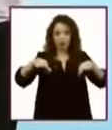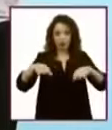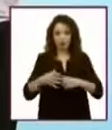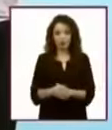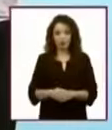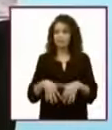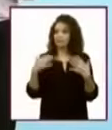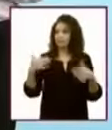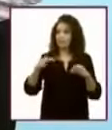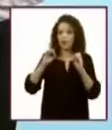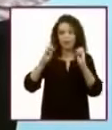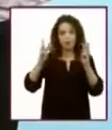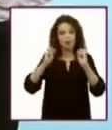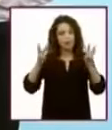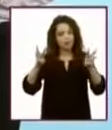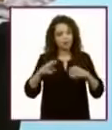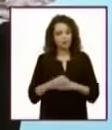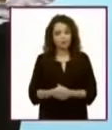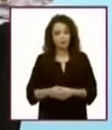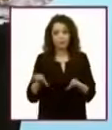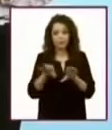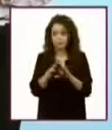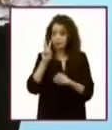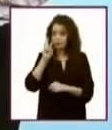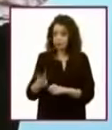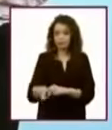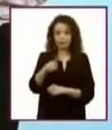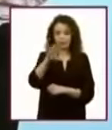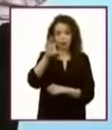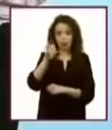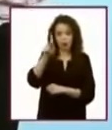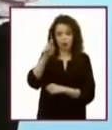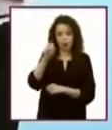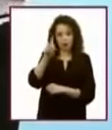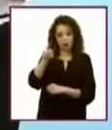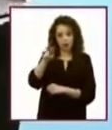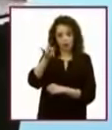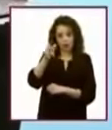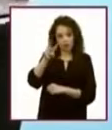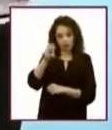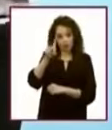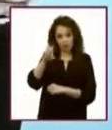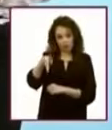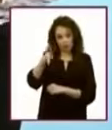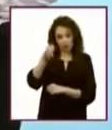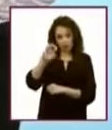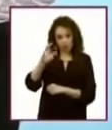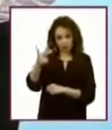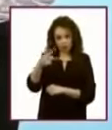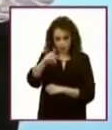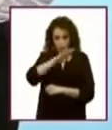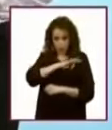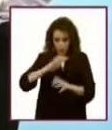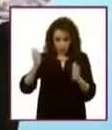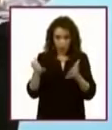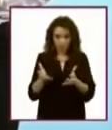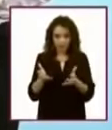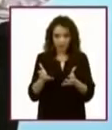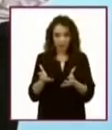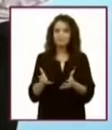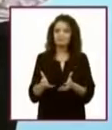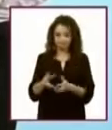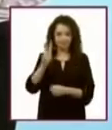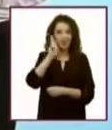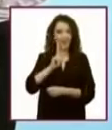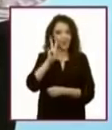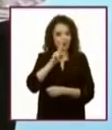¿Qué les pareció el copo de nieve de Koch? ¿Podrían trazarlo? Las y los invitamos a que lo tracen y a